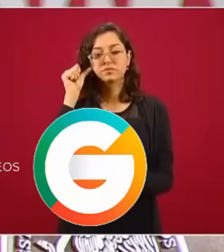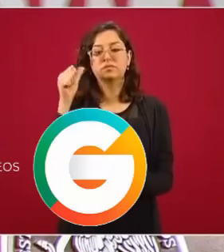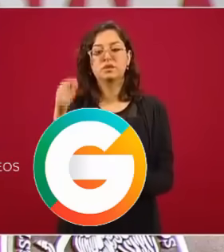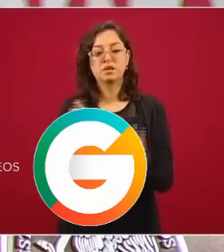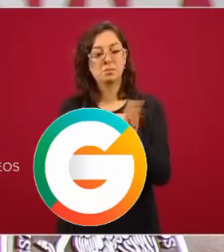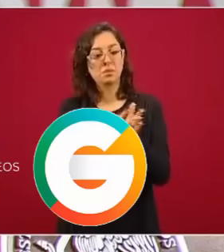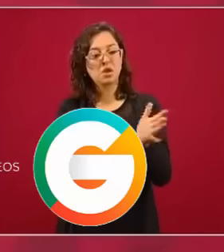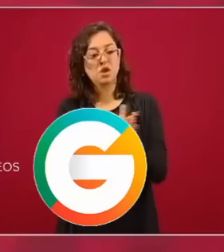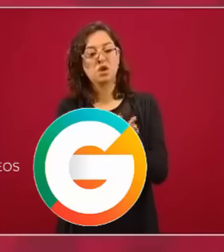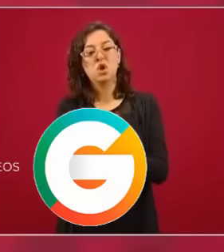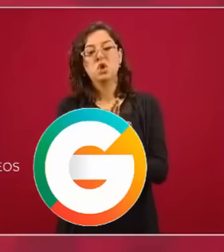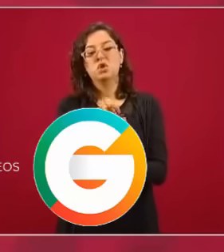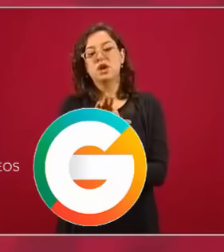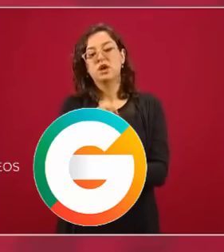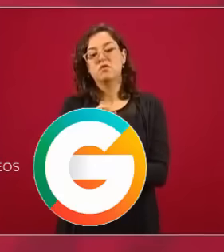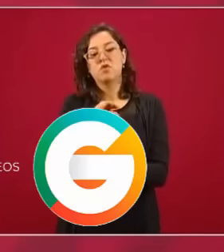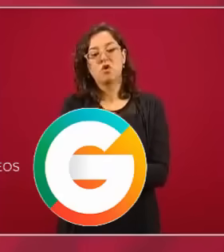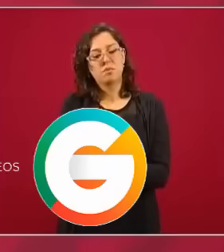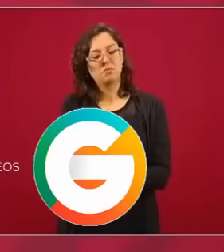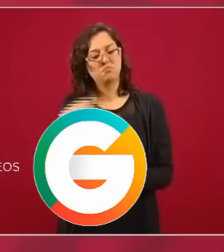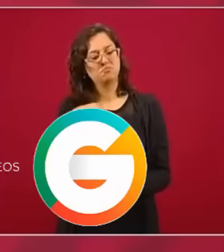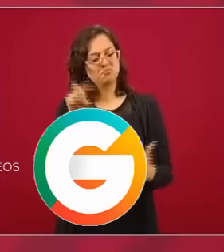periódico Reforma